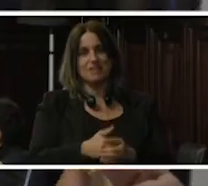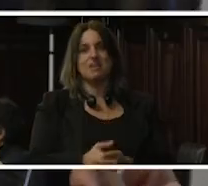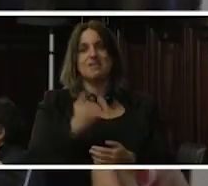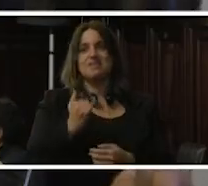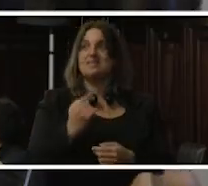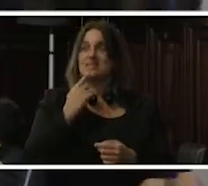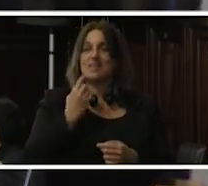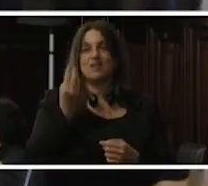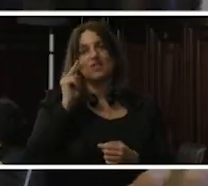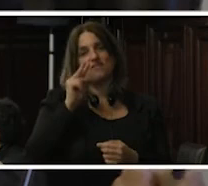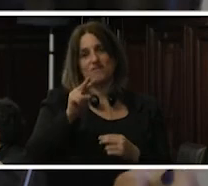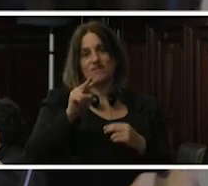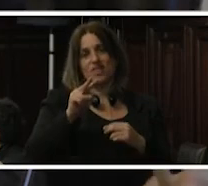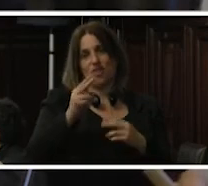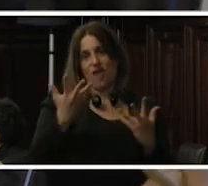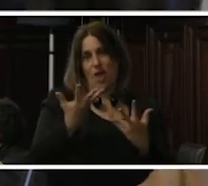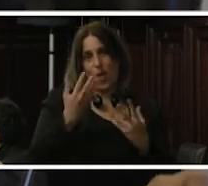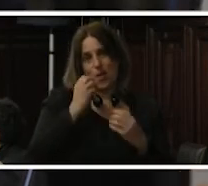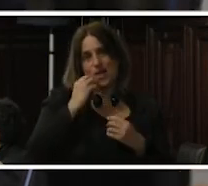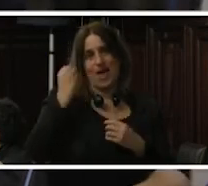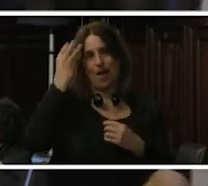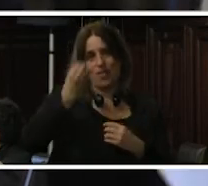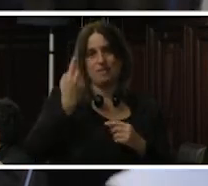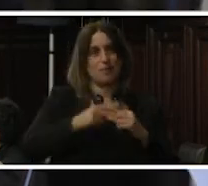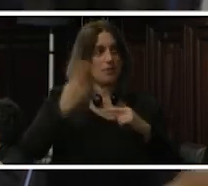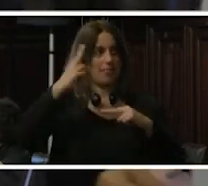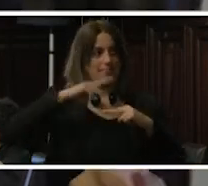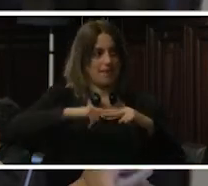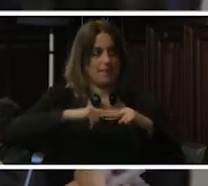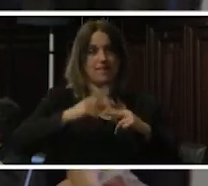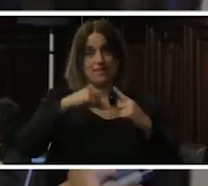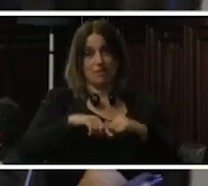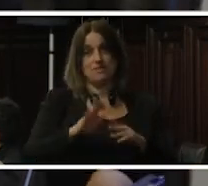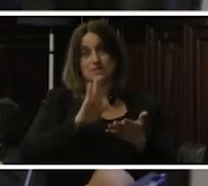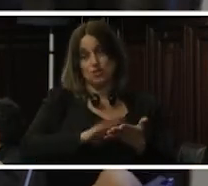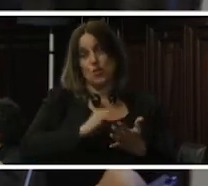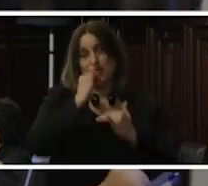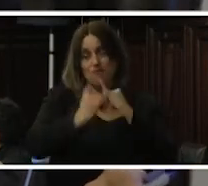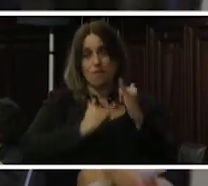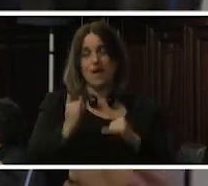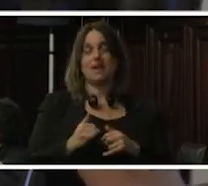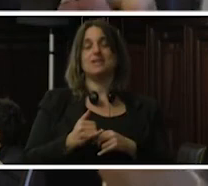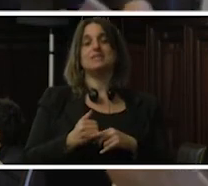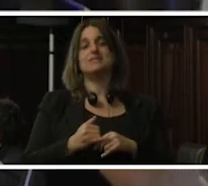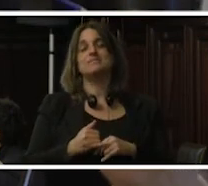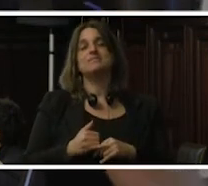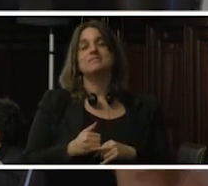nos siguen o siguen estas audiencias por internet, solo informarles que